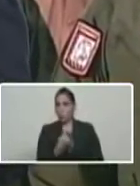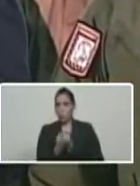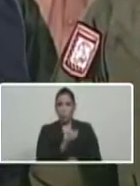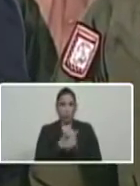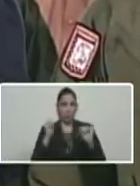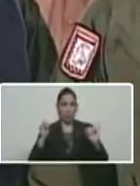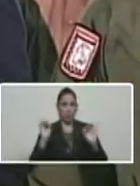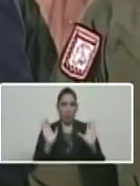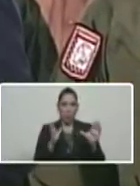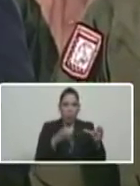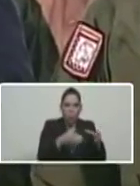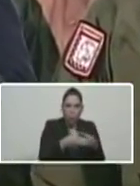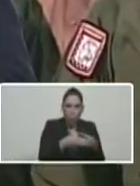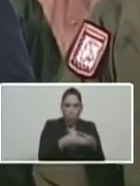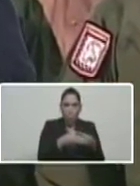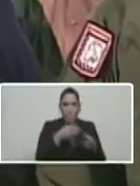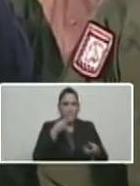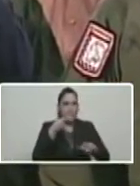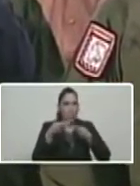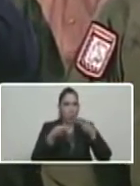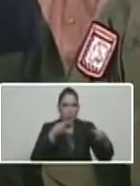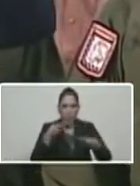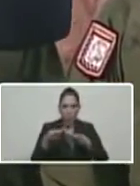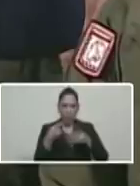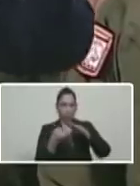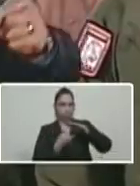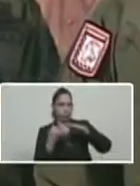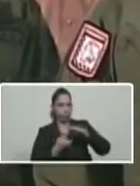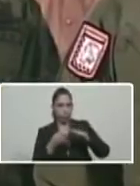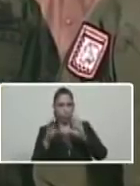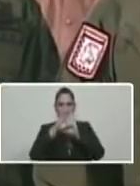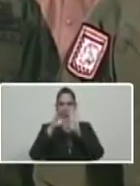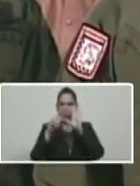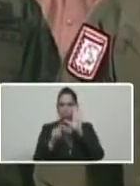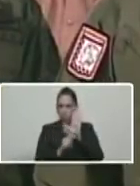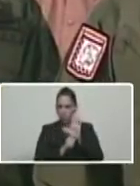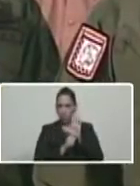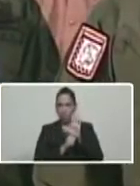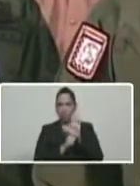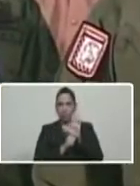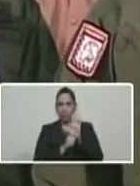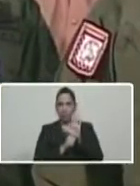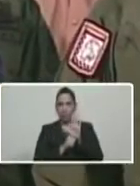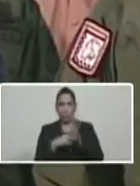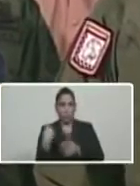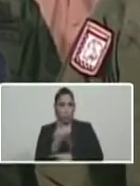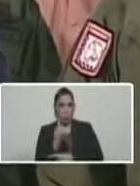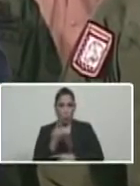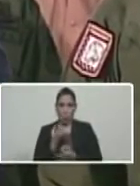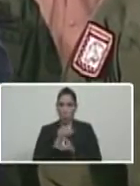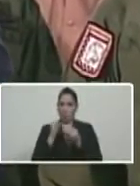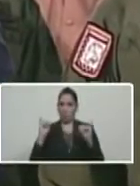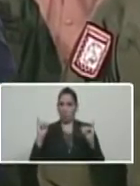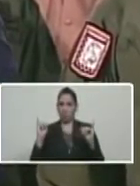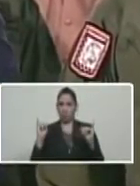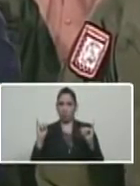independencia de un colectivo en lo político, en lo institucional, en lo constitucional. No solo la independencia